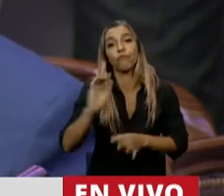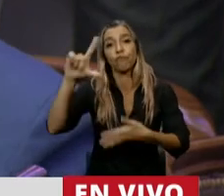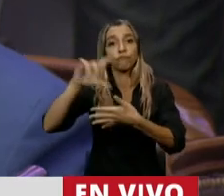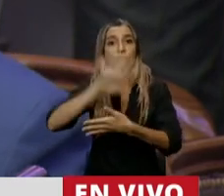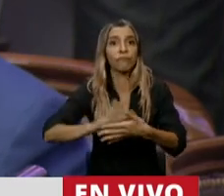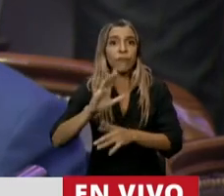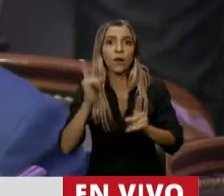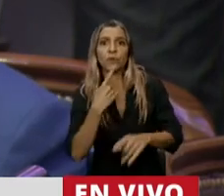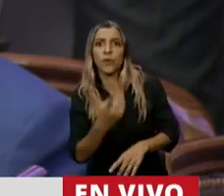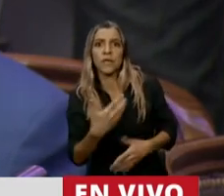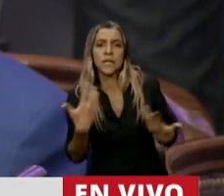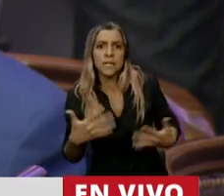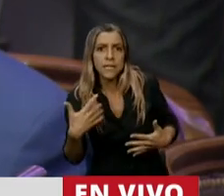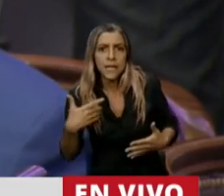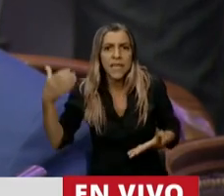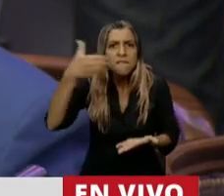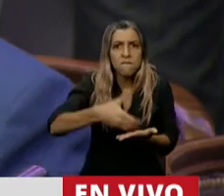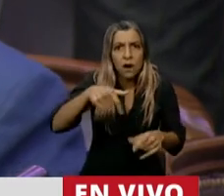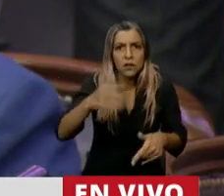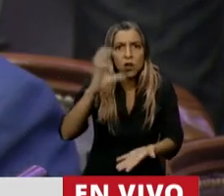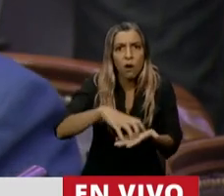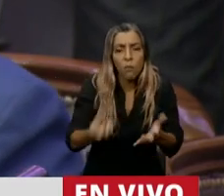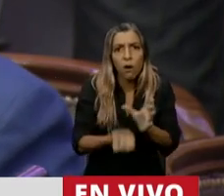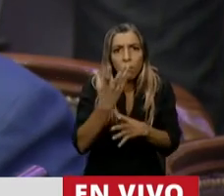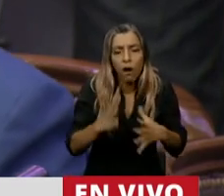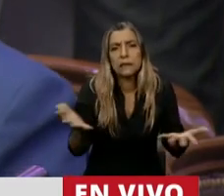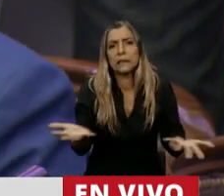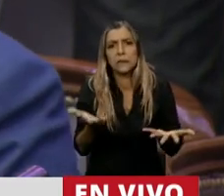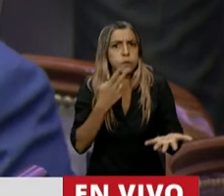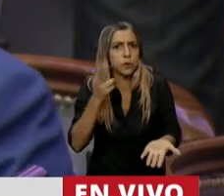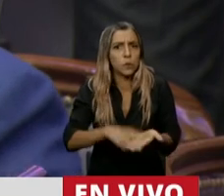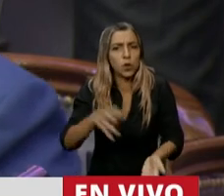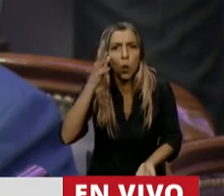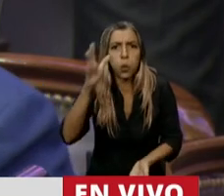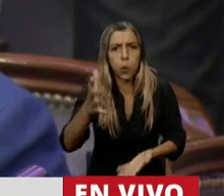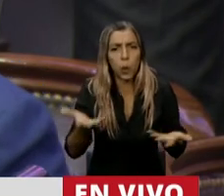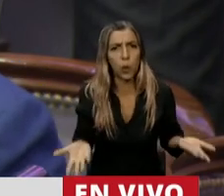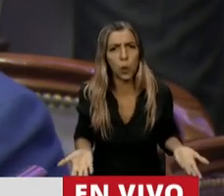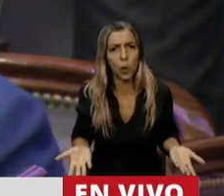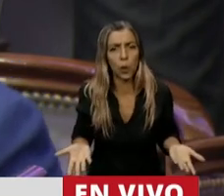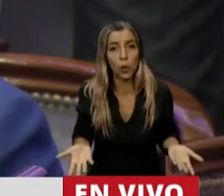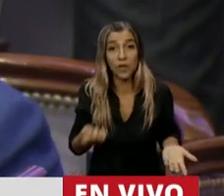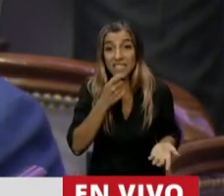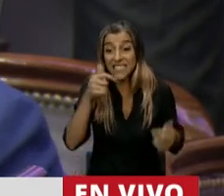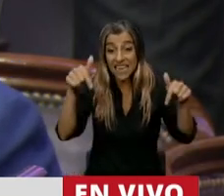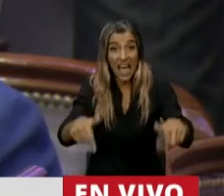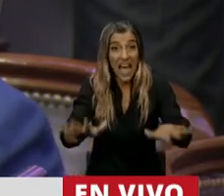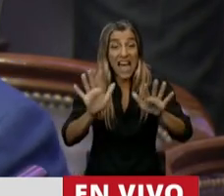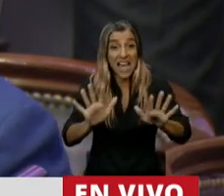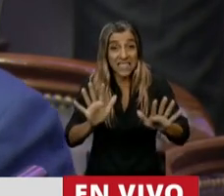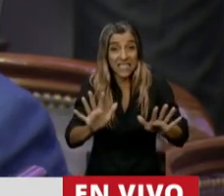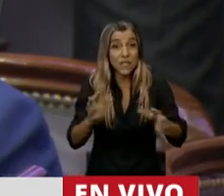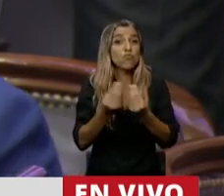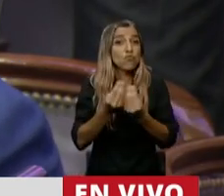gran cantidad de carga tributaria, por la falta de previsibilidad de nuestro país, deciden no instalarse en nuestro